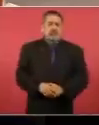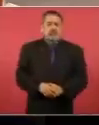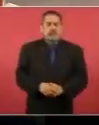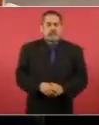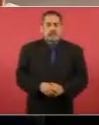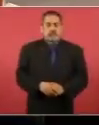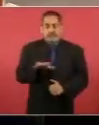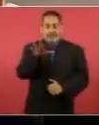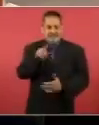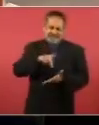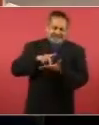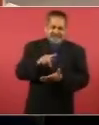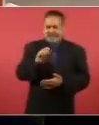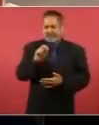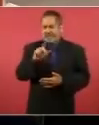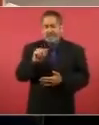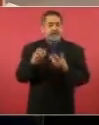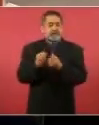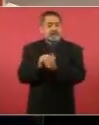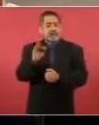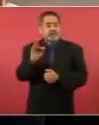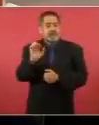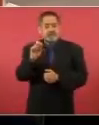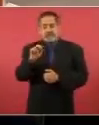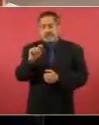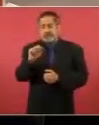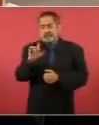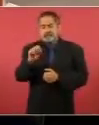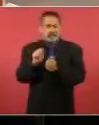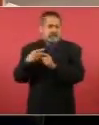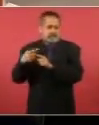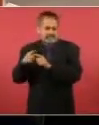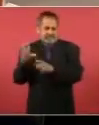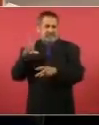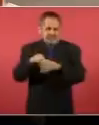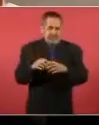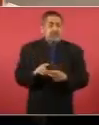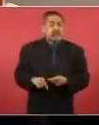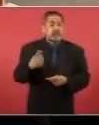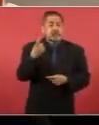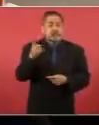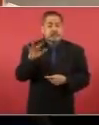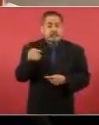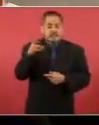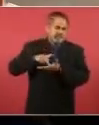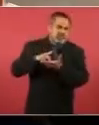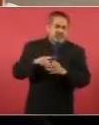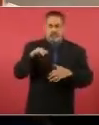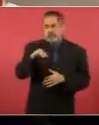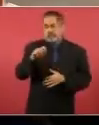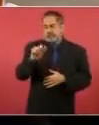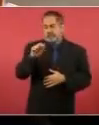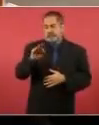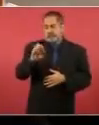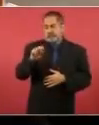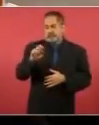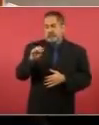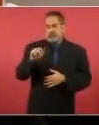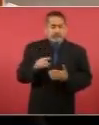más de cinco toneladas de pastillas que incluyen fentanilo y otras sustancias y 154 toneladas de meta anfetaminas